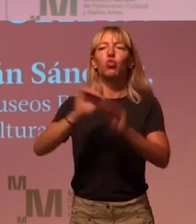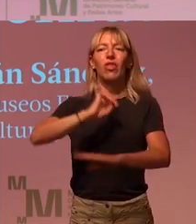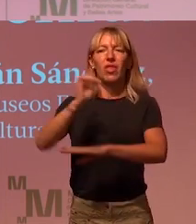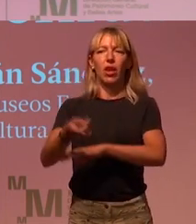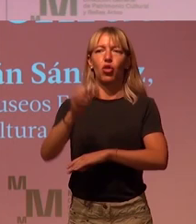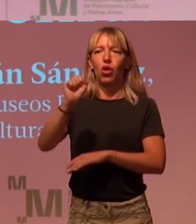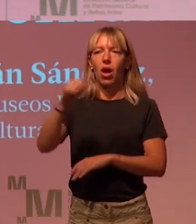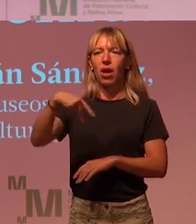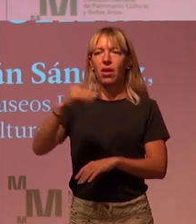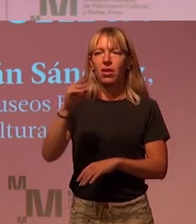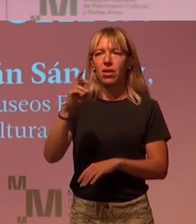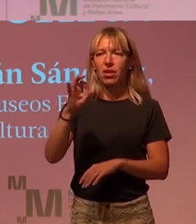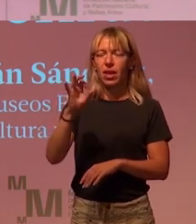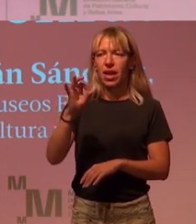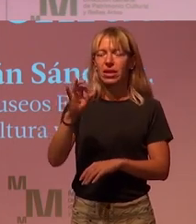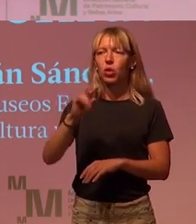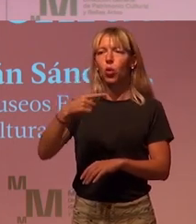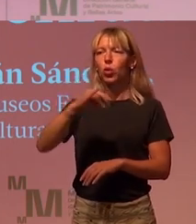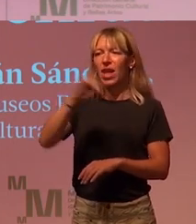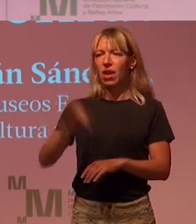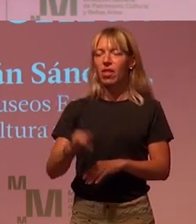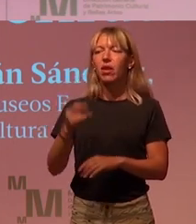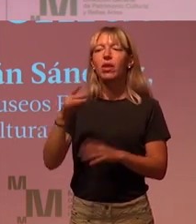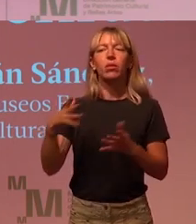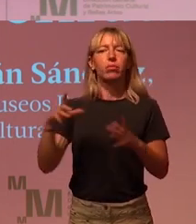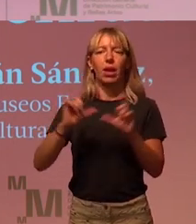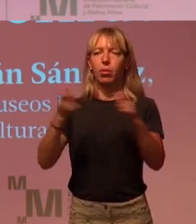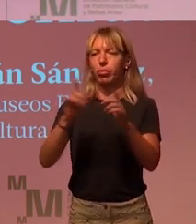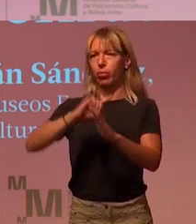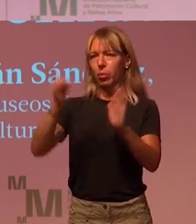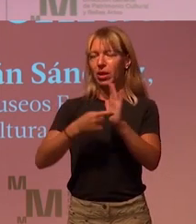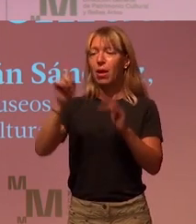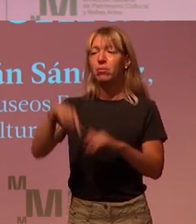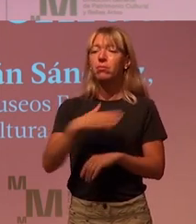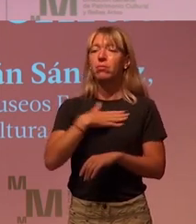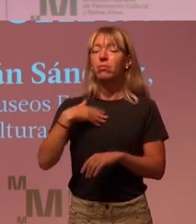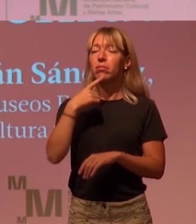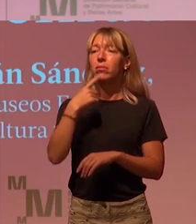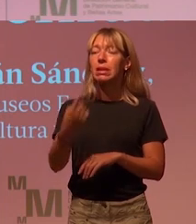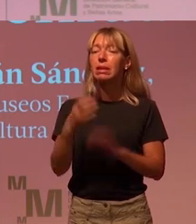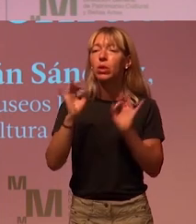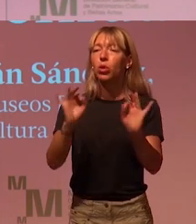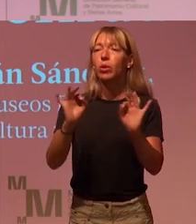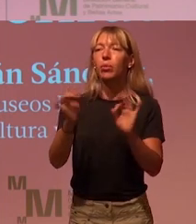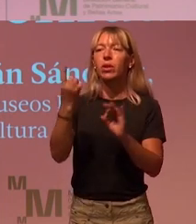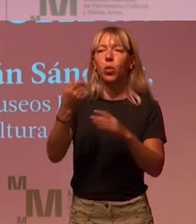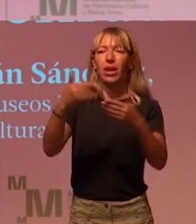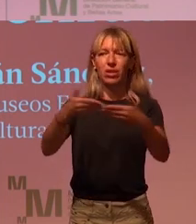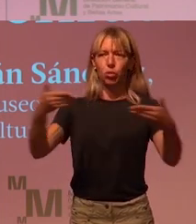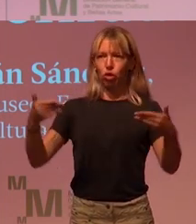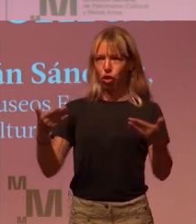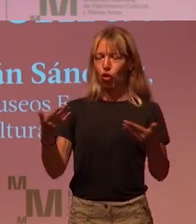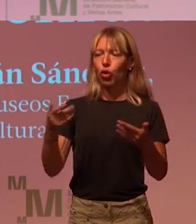director, Andrés Gutiérrez Usillos, y a todo su equipo, quisiera mencionar concretamente una